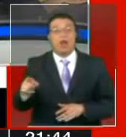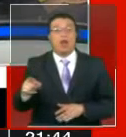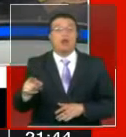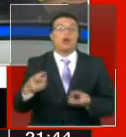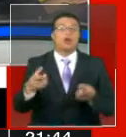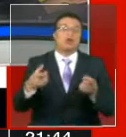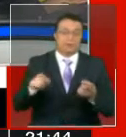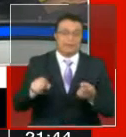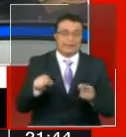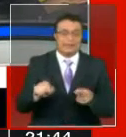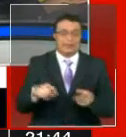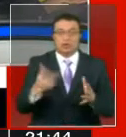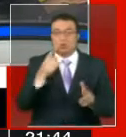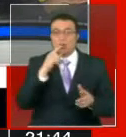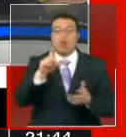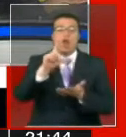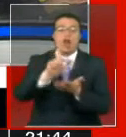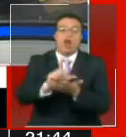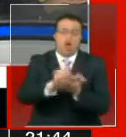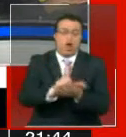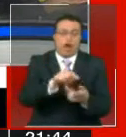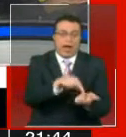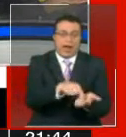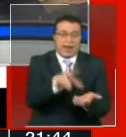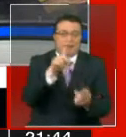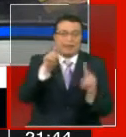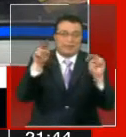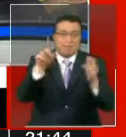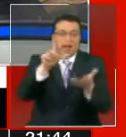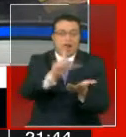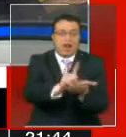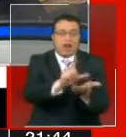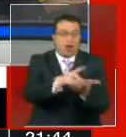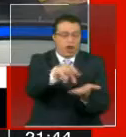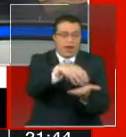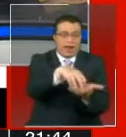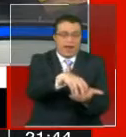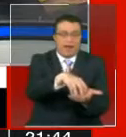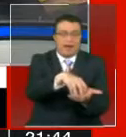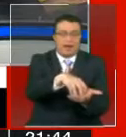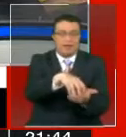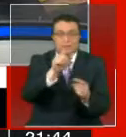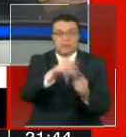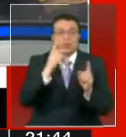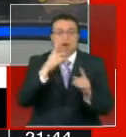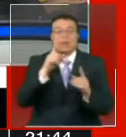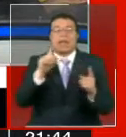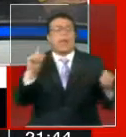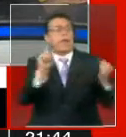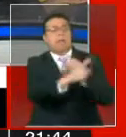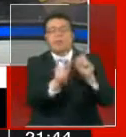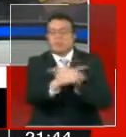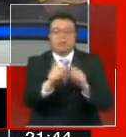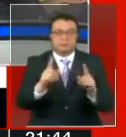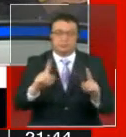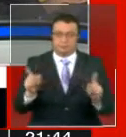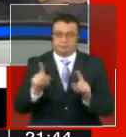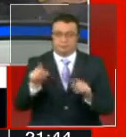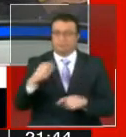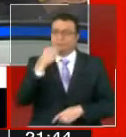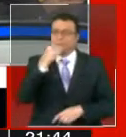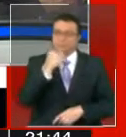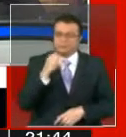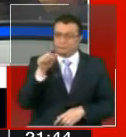pasa por un tema más local, mucho más o sea, no es llegar y cambiar, ¿eh? Yo creo que aquí se